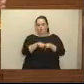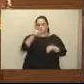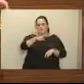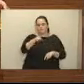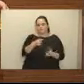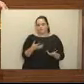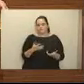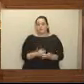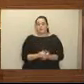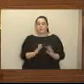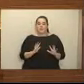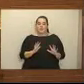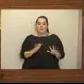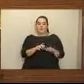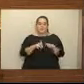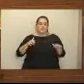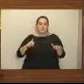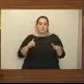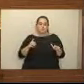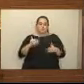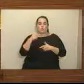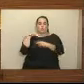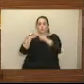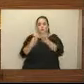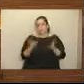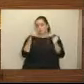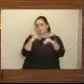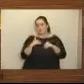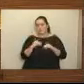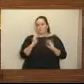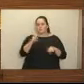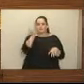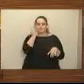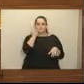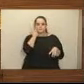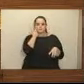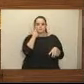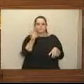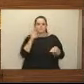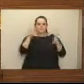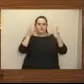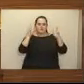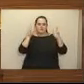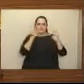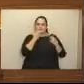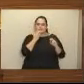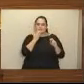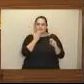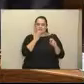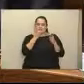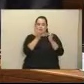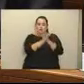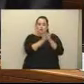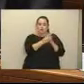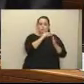mayoría de las ocasiones, consecuencia alguna. Pero mire, no hay impunidad sin silencios cómplices. Y aquí